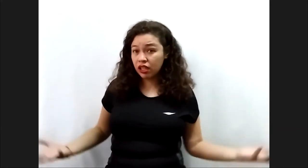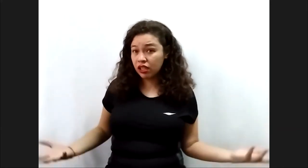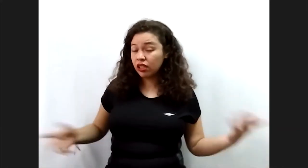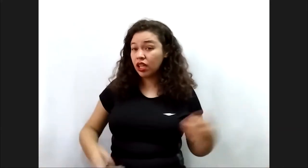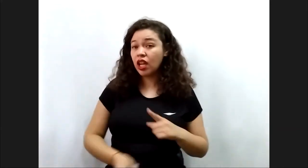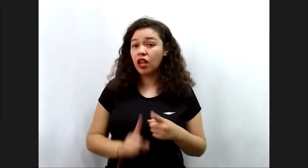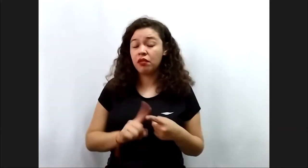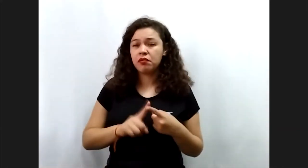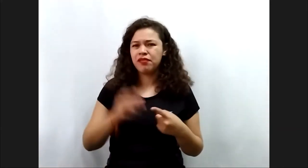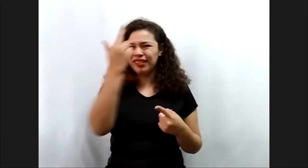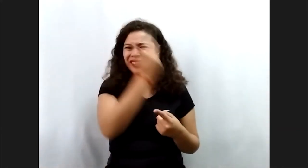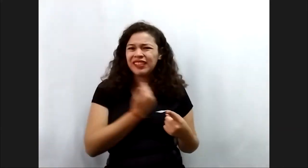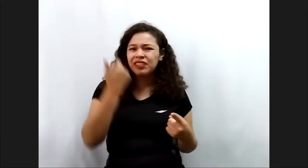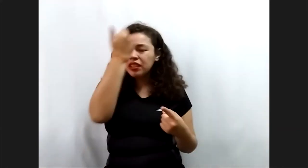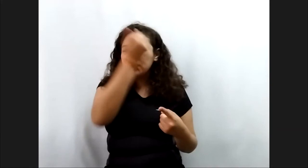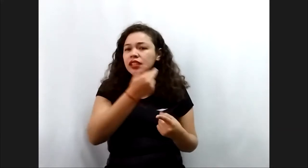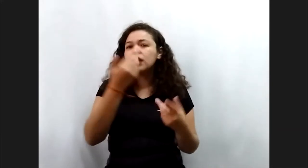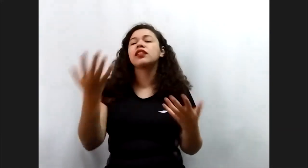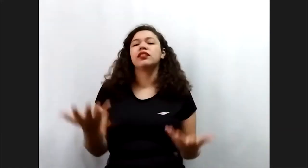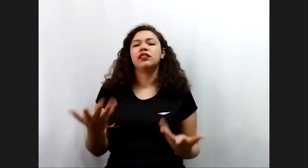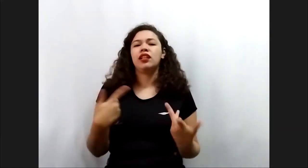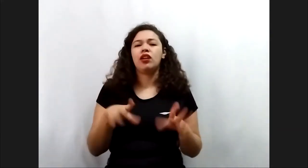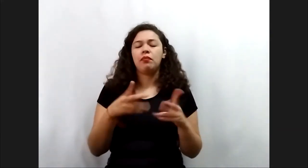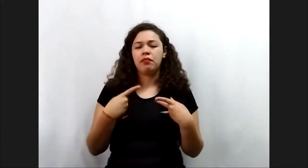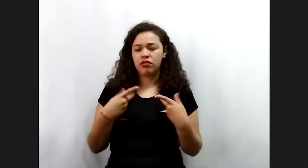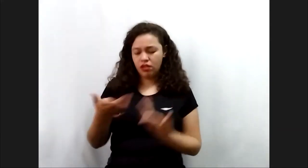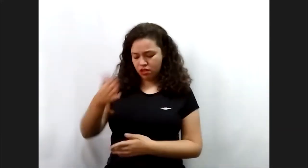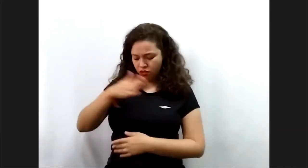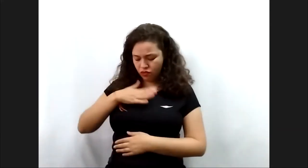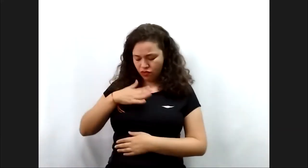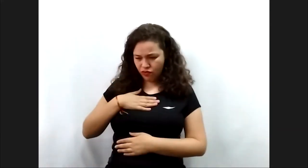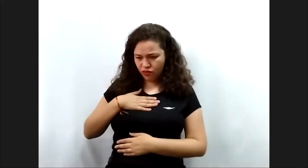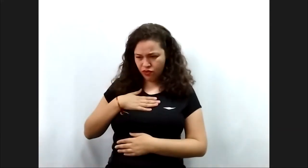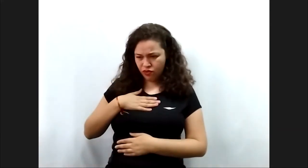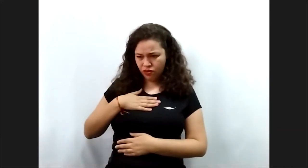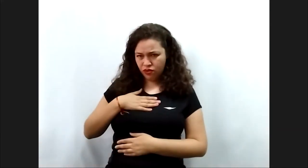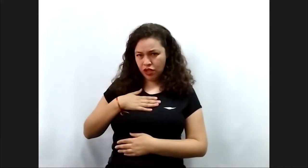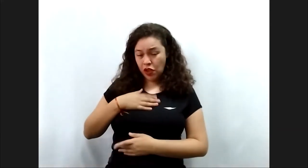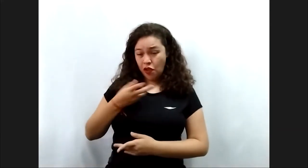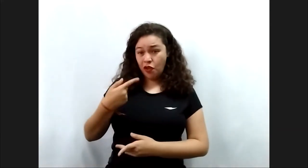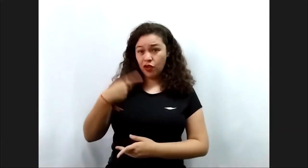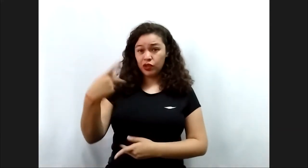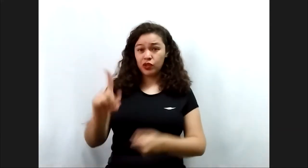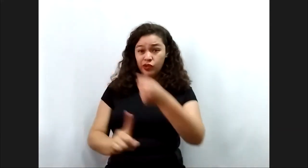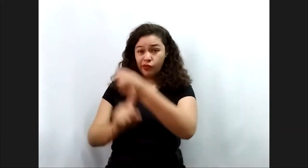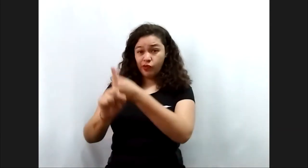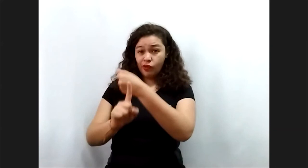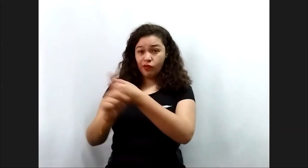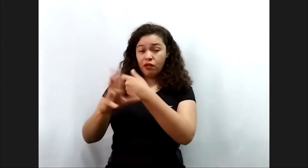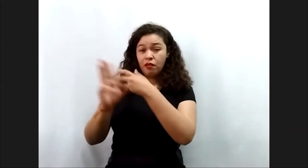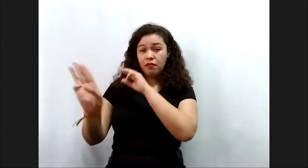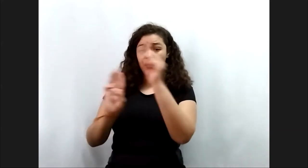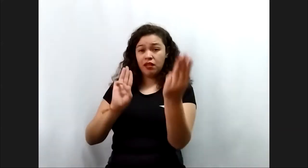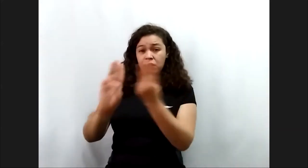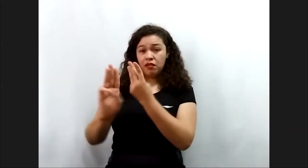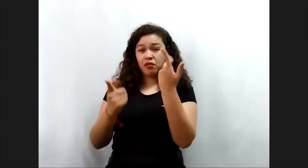un análisis como individuo, que tú no estás para resolver las problemáticas del mundo, dependiendo de